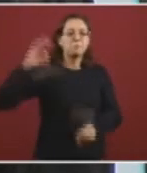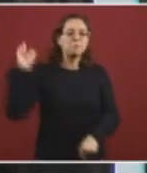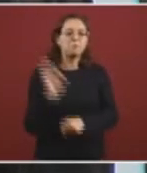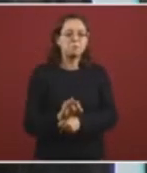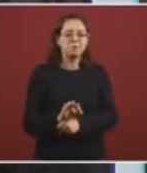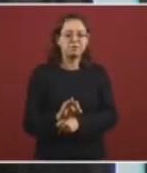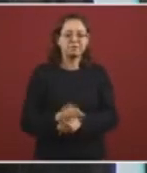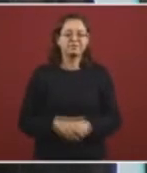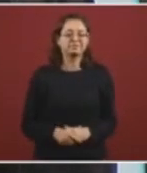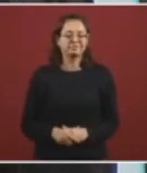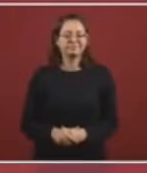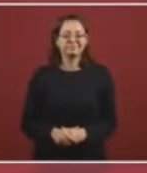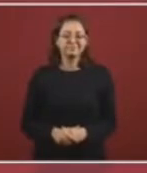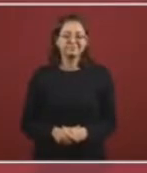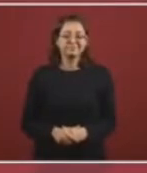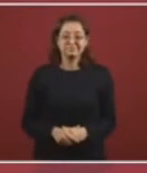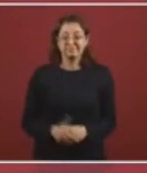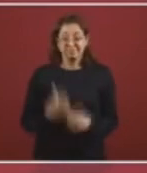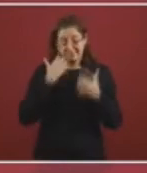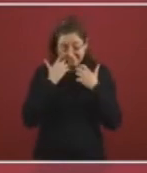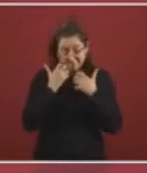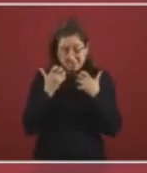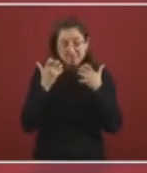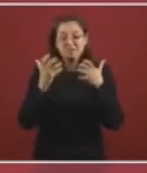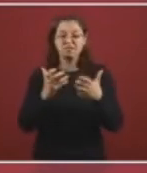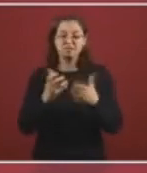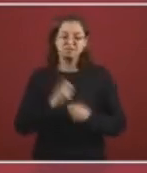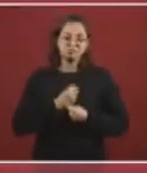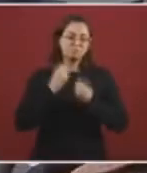que se expresa por la justicia